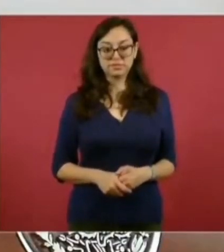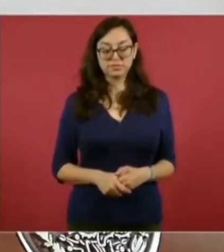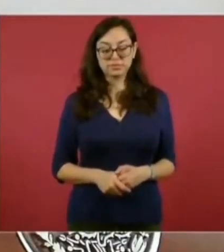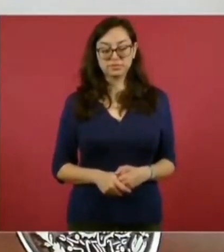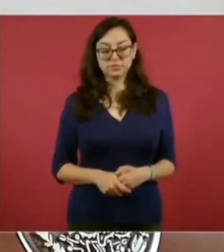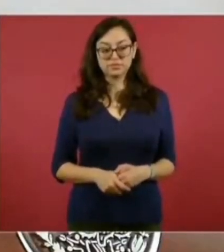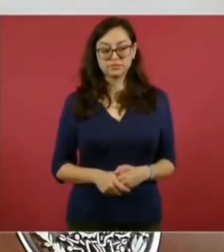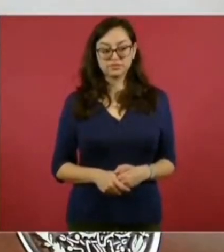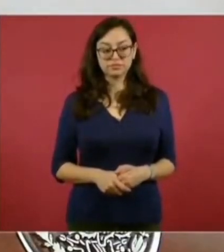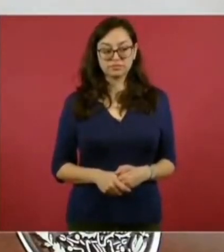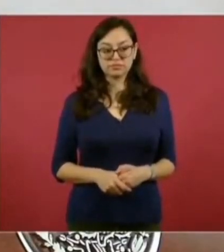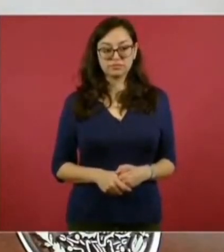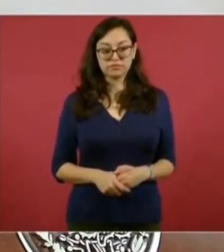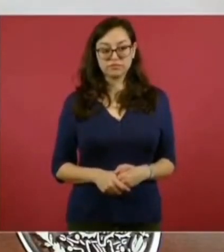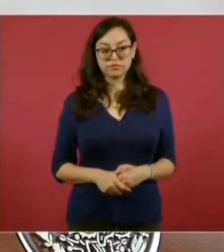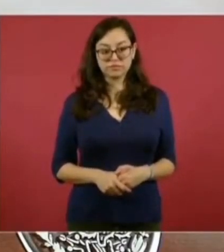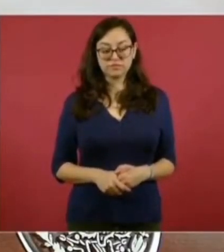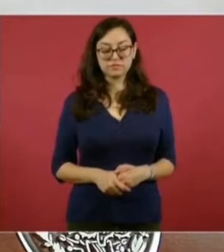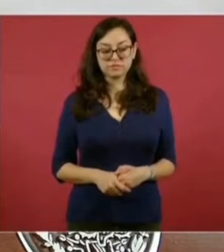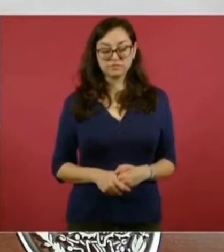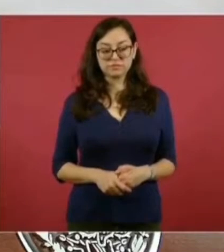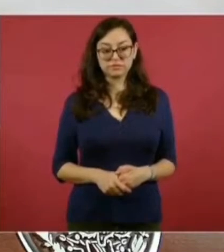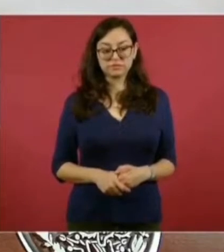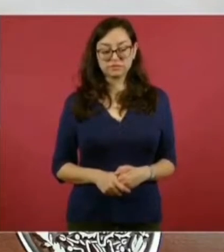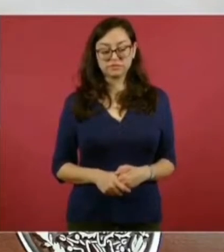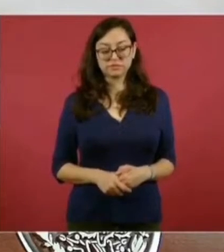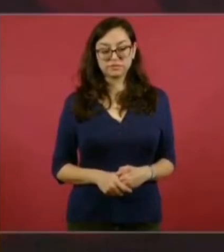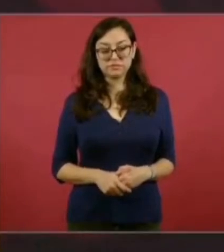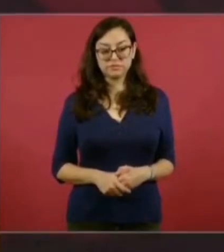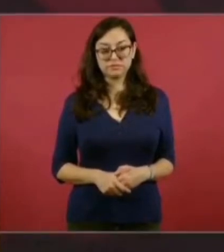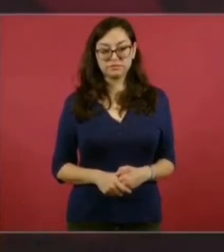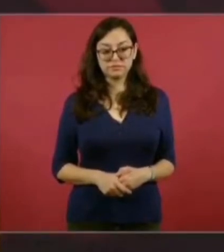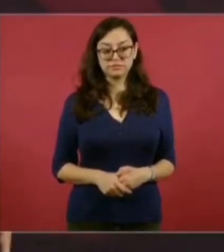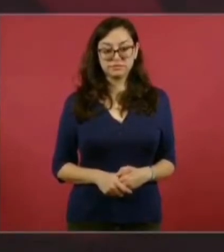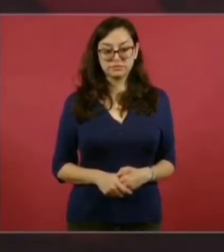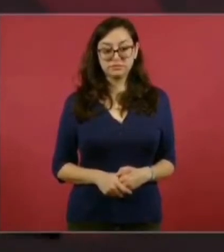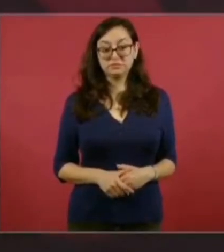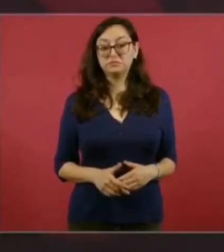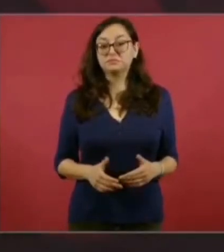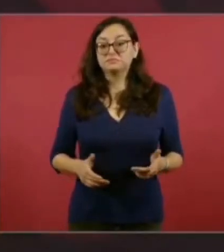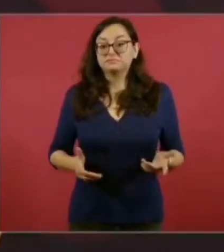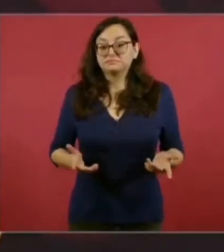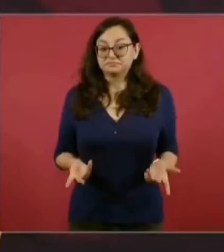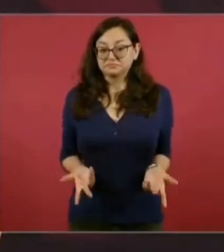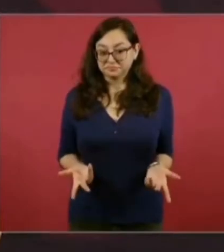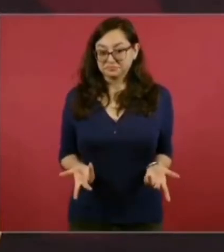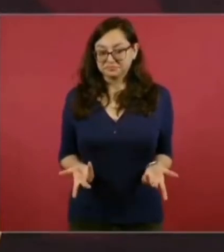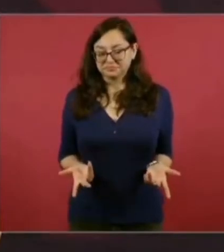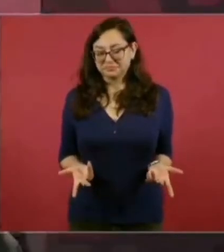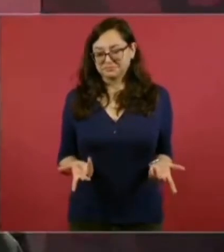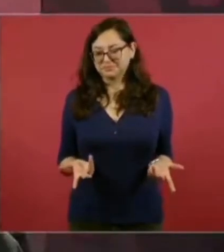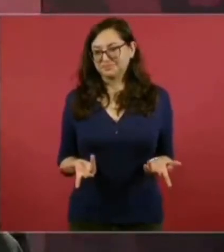sería ilógico, un contrasentido, que un proceso de transformación